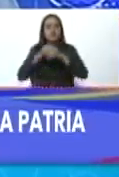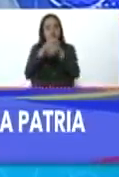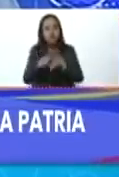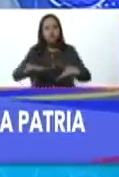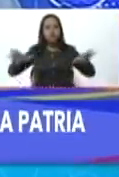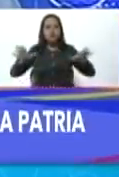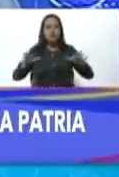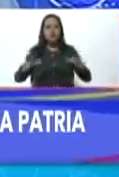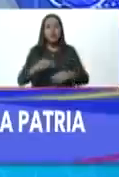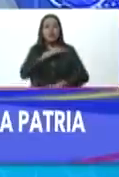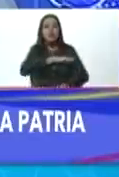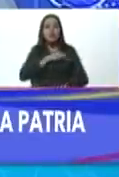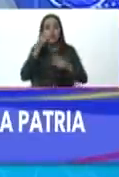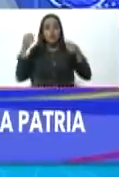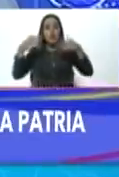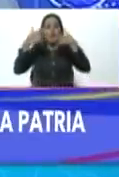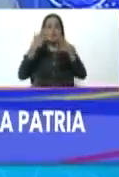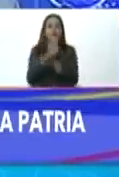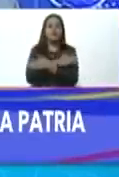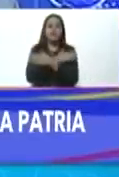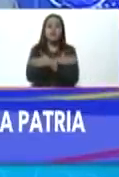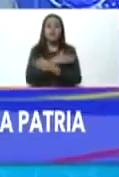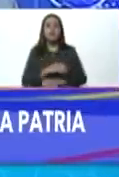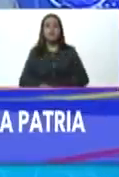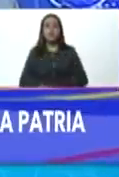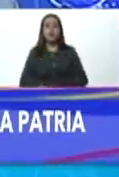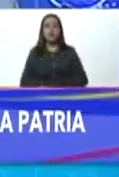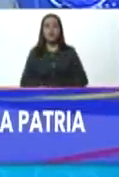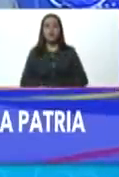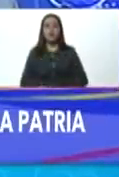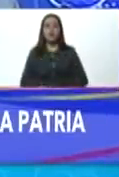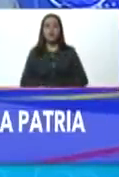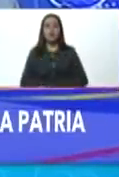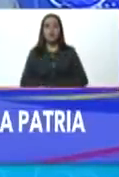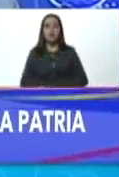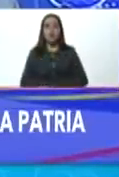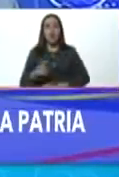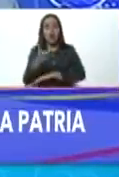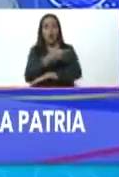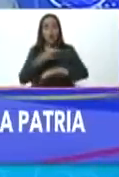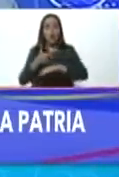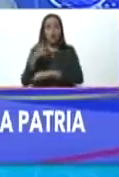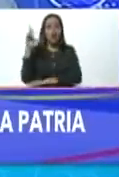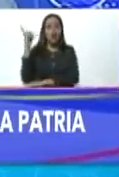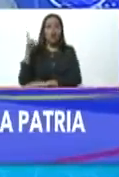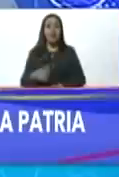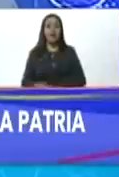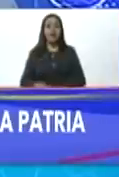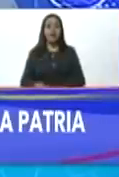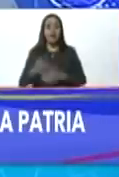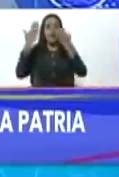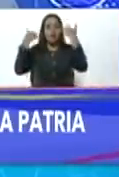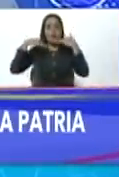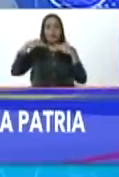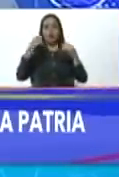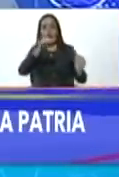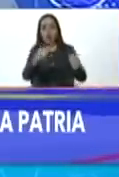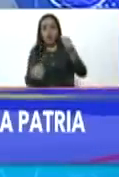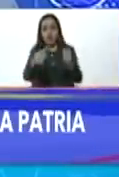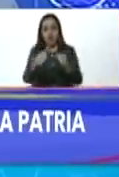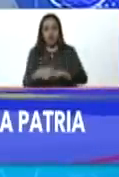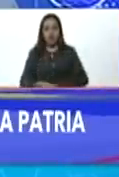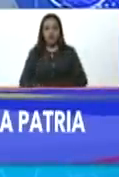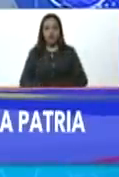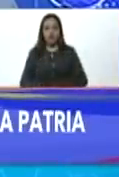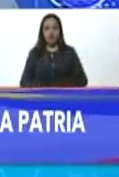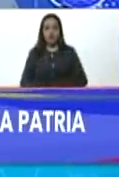Misión Milagro. Felicito a la almiranta gobernadora Carmen Teresa Meléndez Rivas, a nuestro